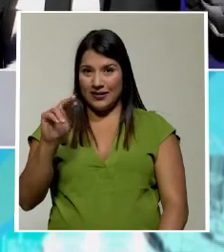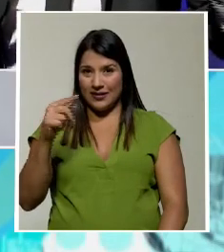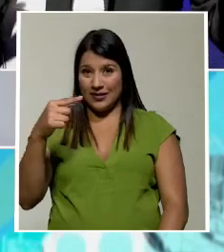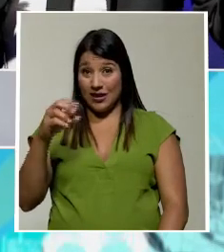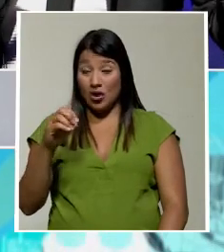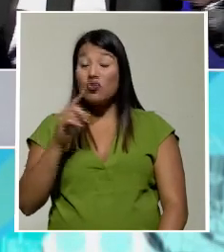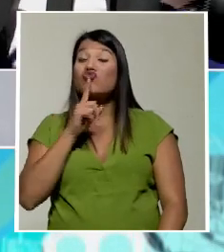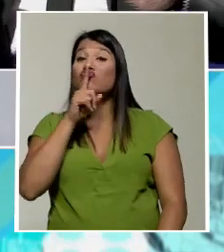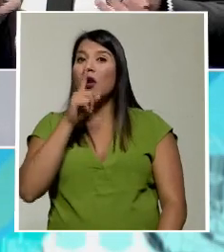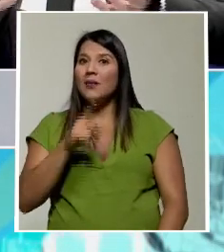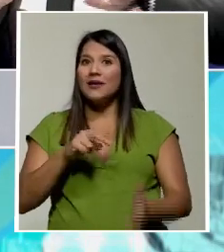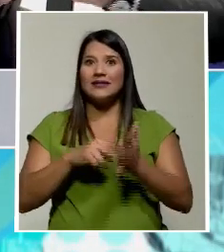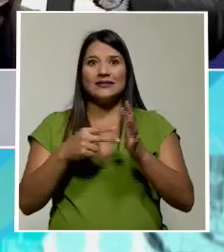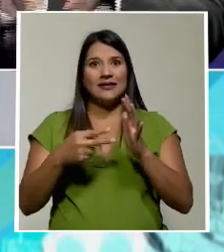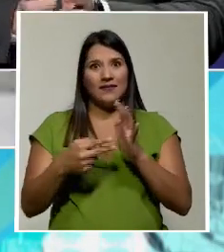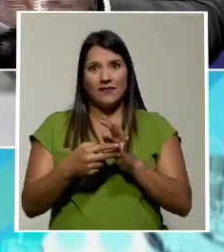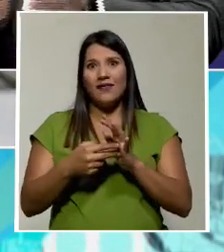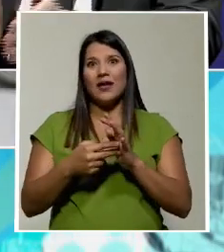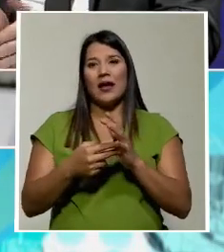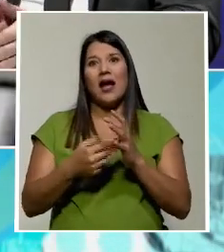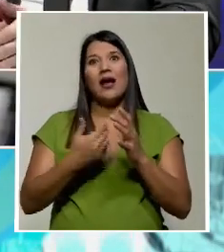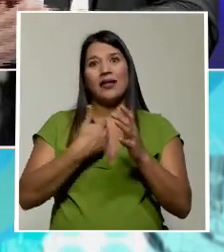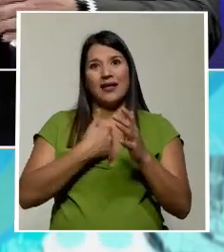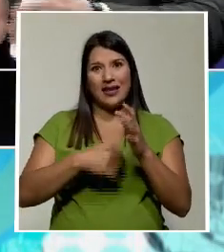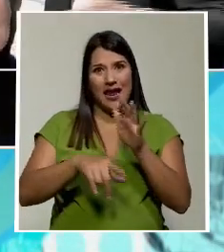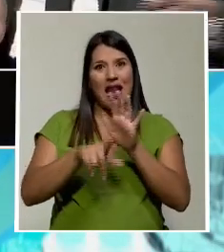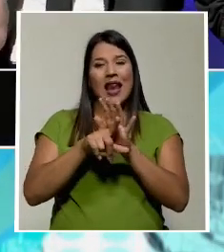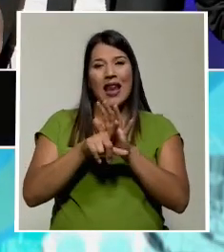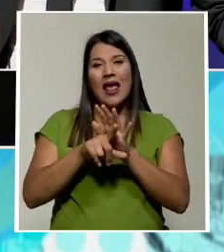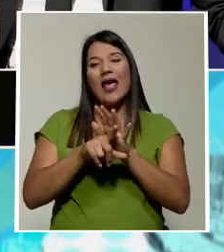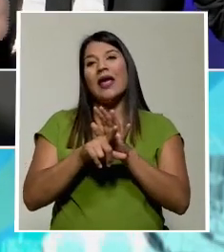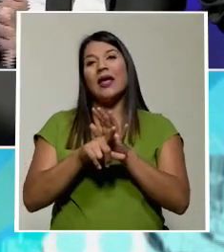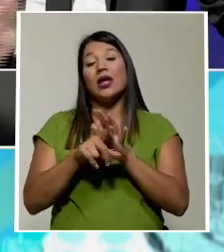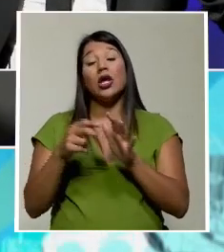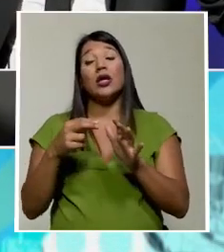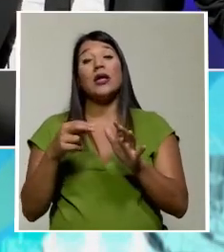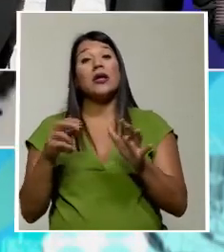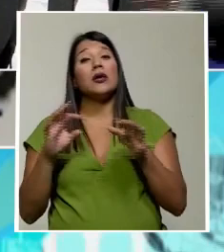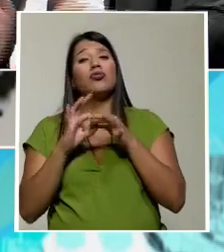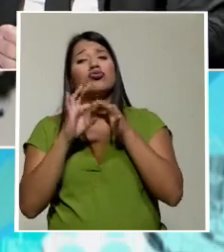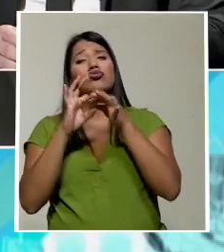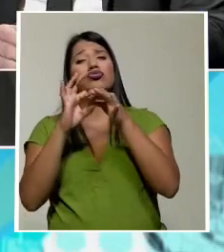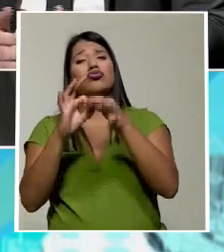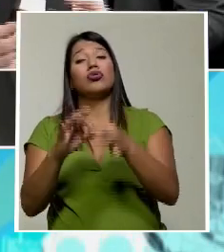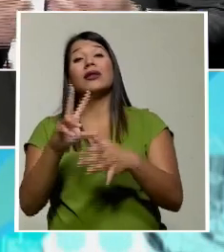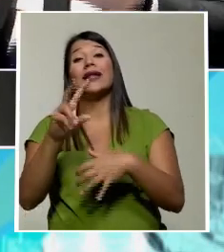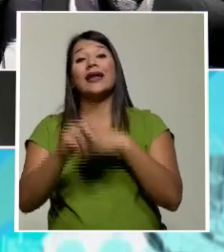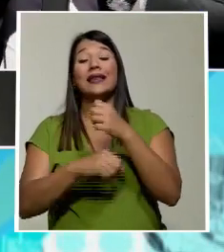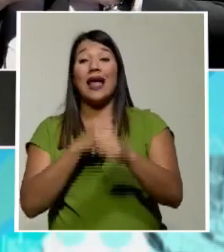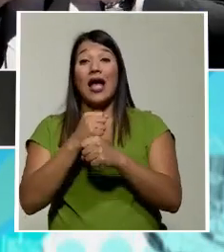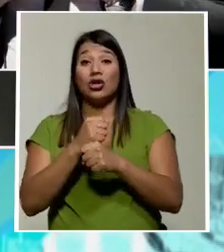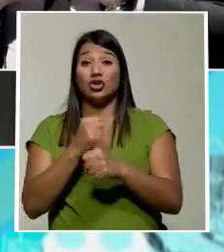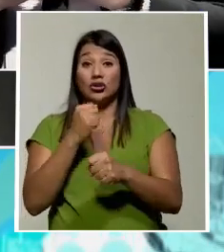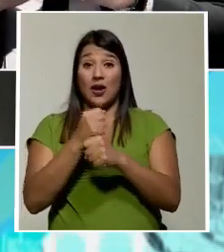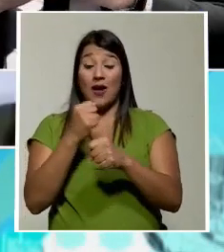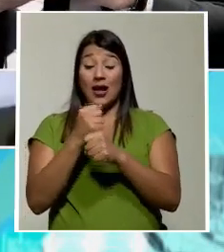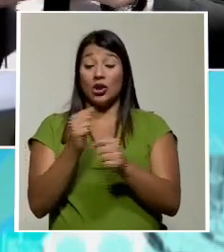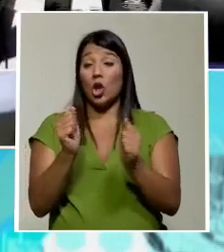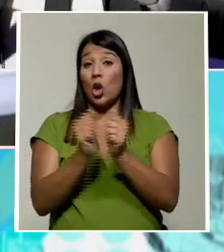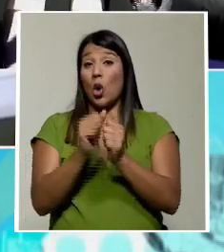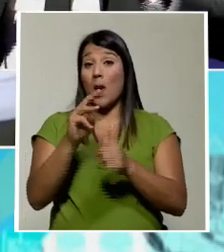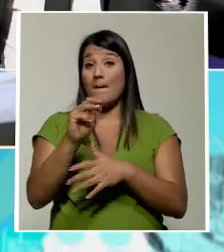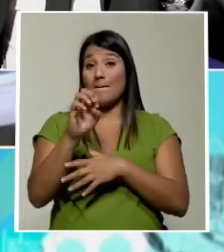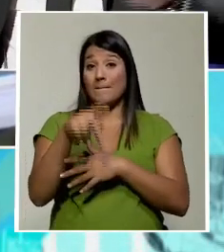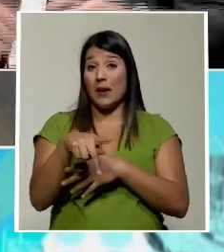todo un marco legal de un socio que ha trabajado con el Ministerio de Educación a lo largo de 30 años, en donde además nosotros